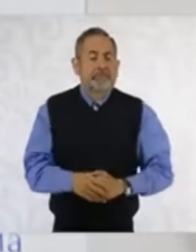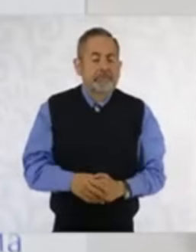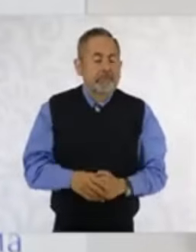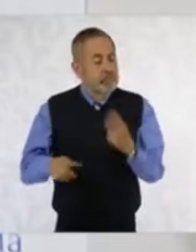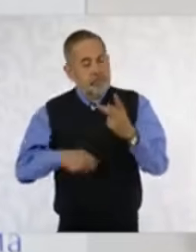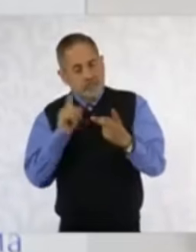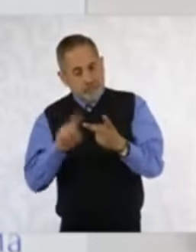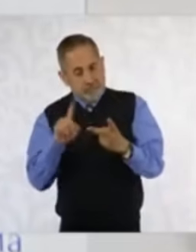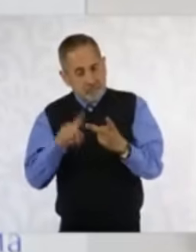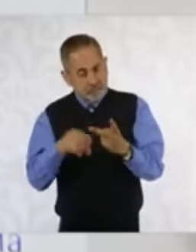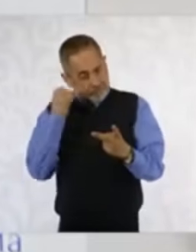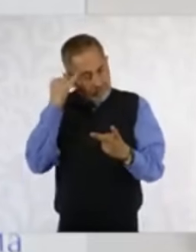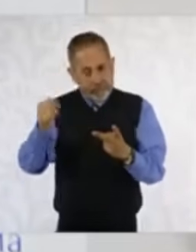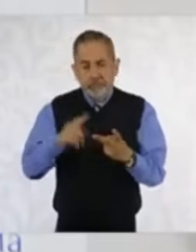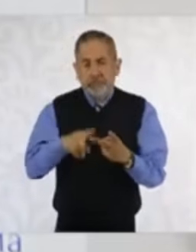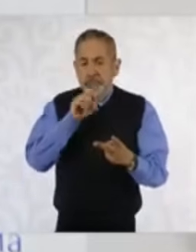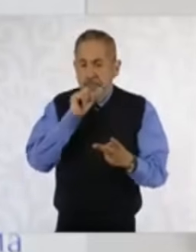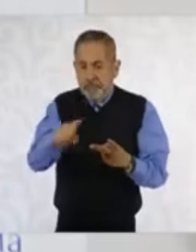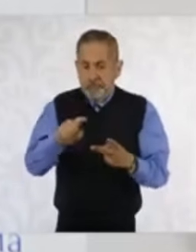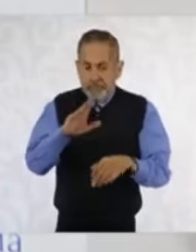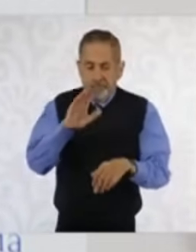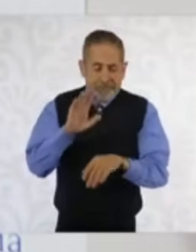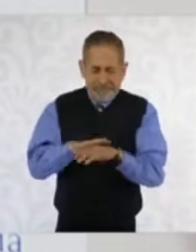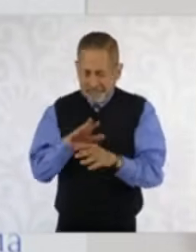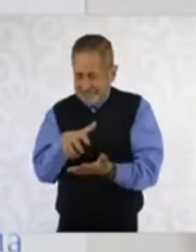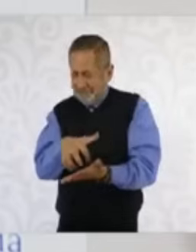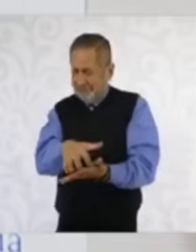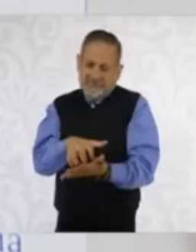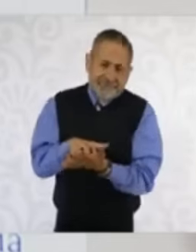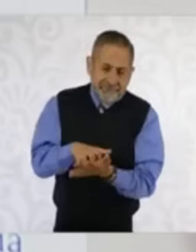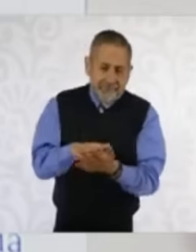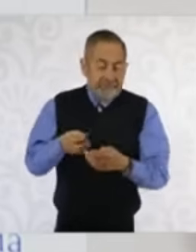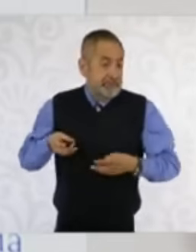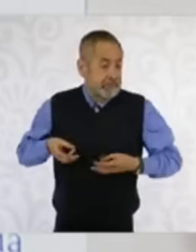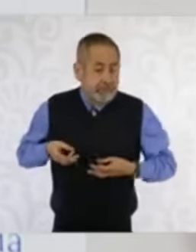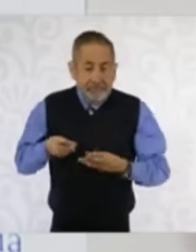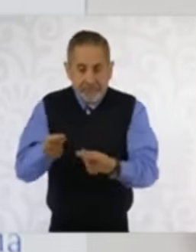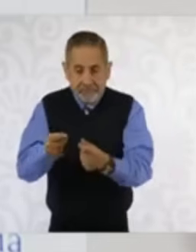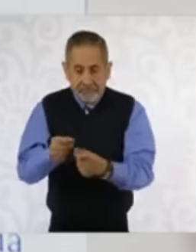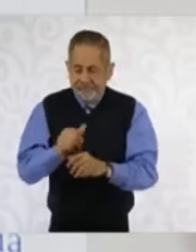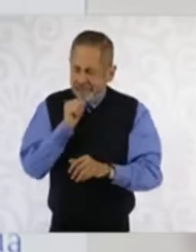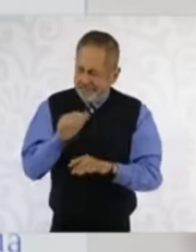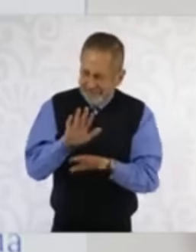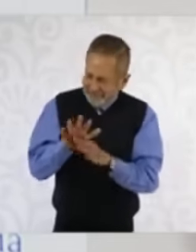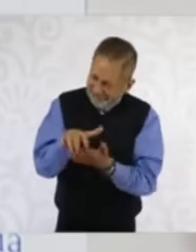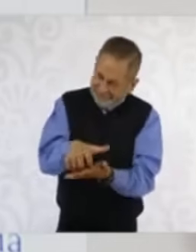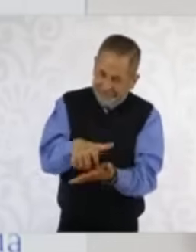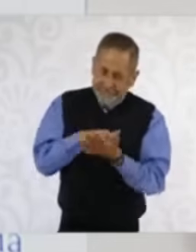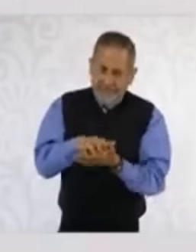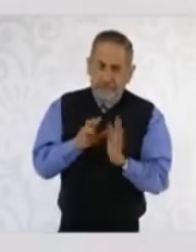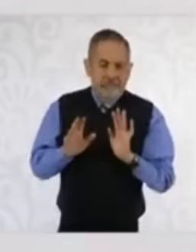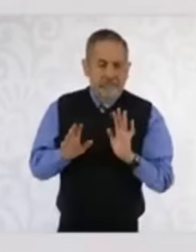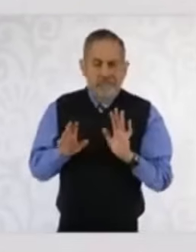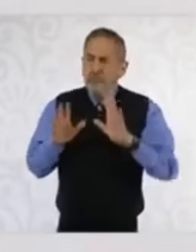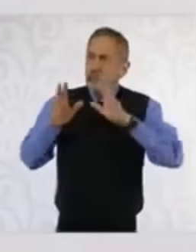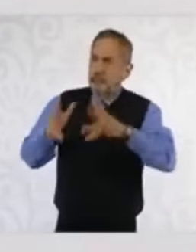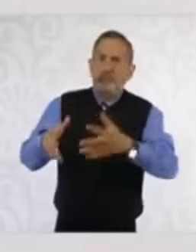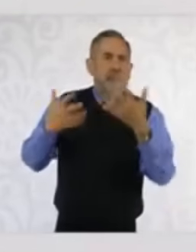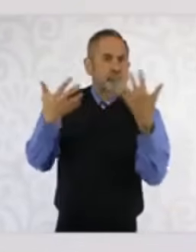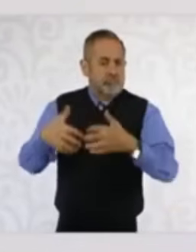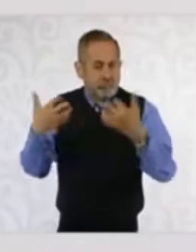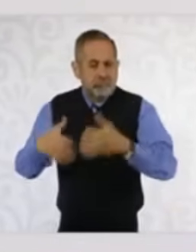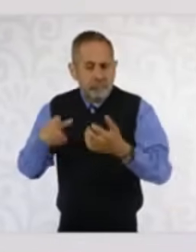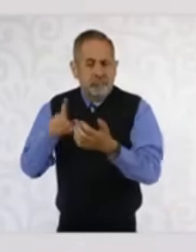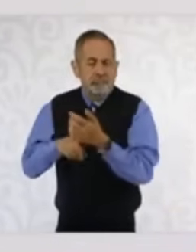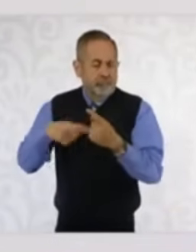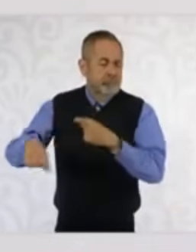Pero se insiste, solo es para nuevos pensionados a partir de 2025. Así que si alguien está pensando en jubilarse pronto, quizás